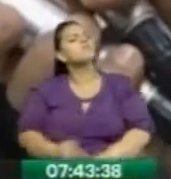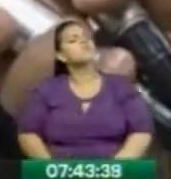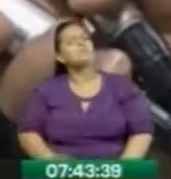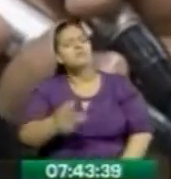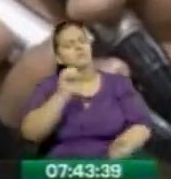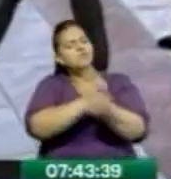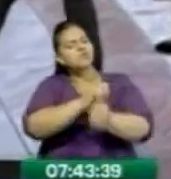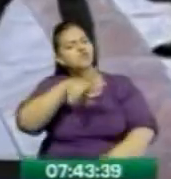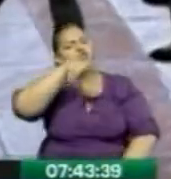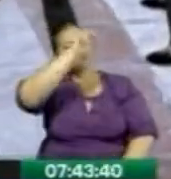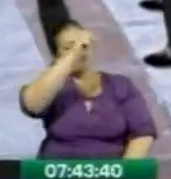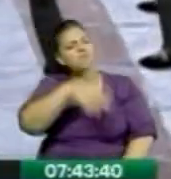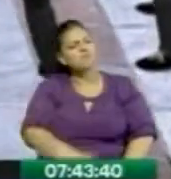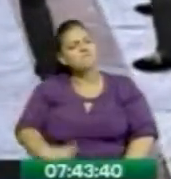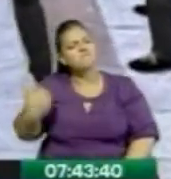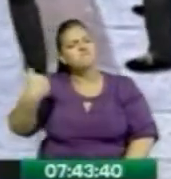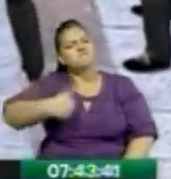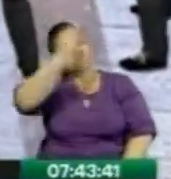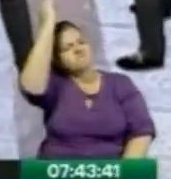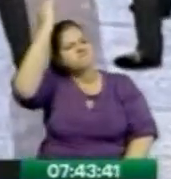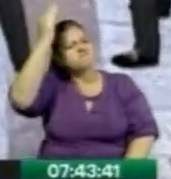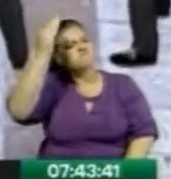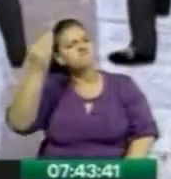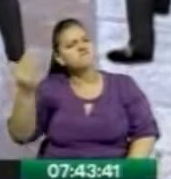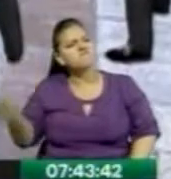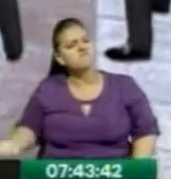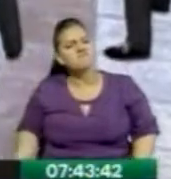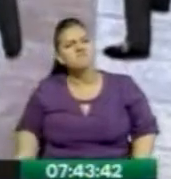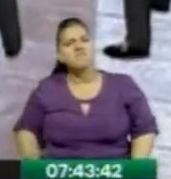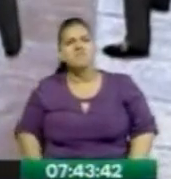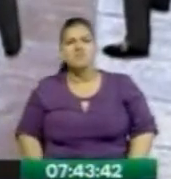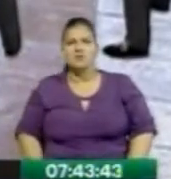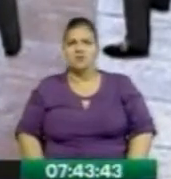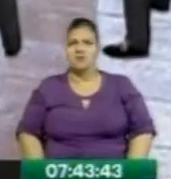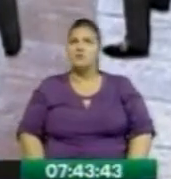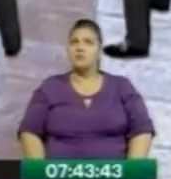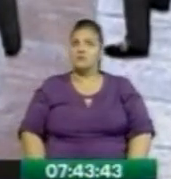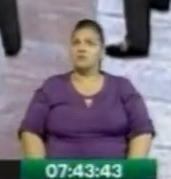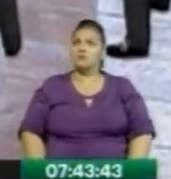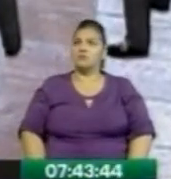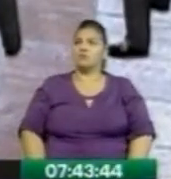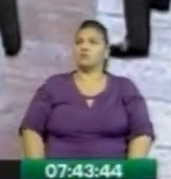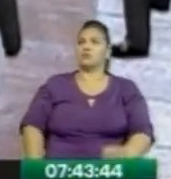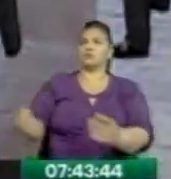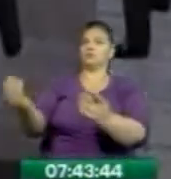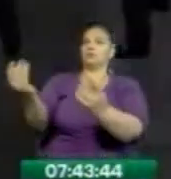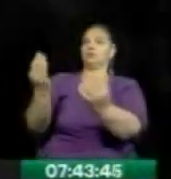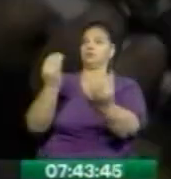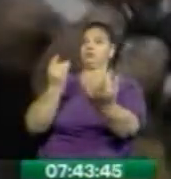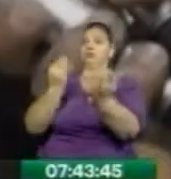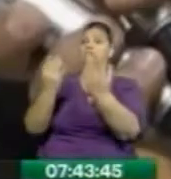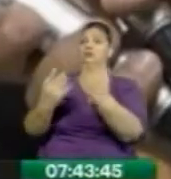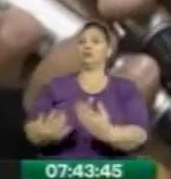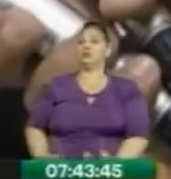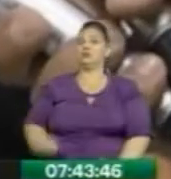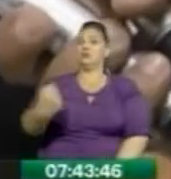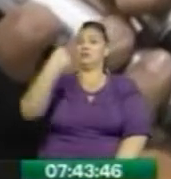no sean aprehendidos. Creo que salieron en defensa de ellos y trataron de